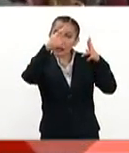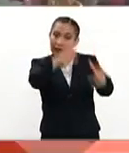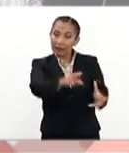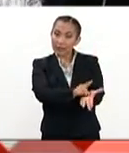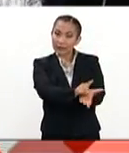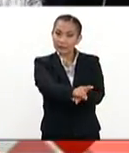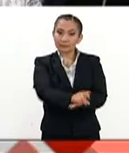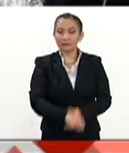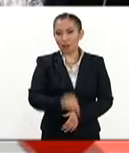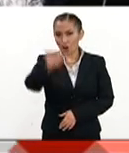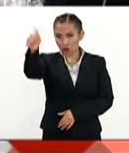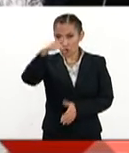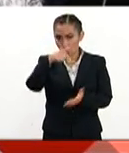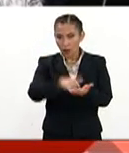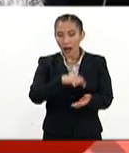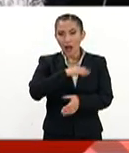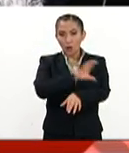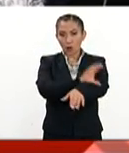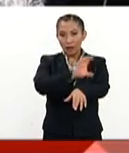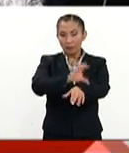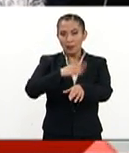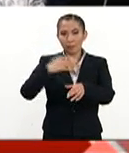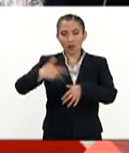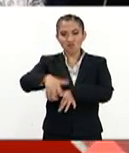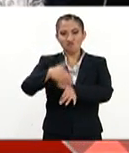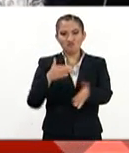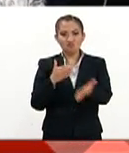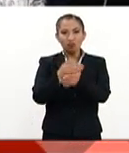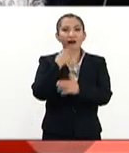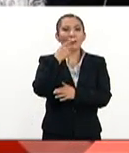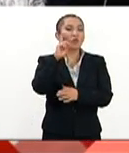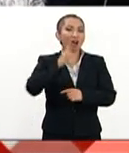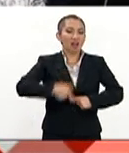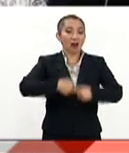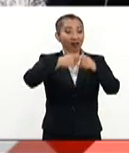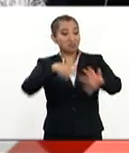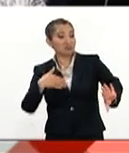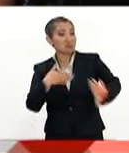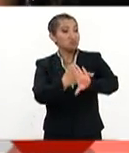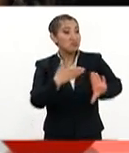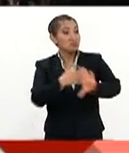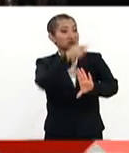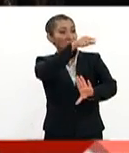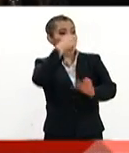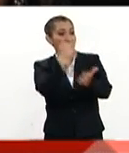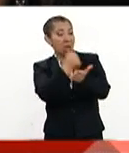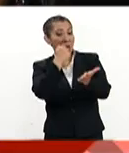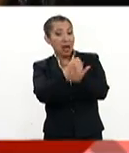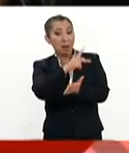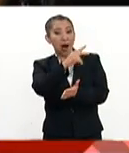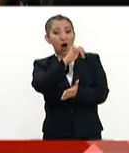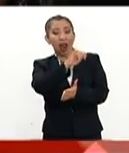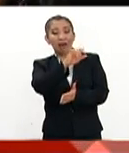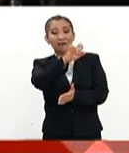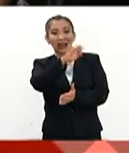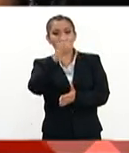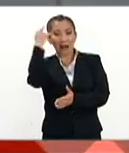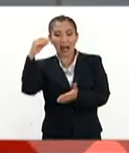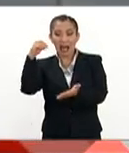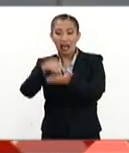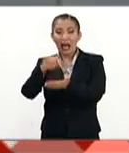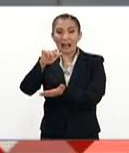derecho. En otro evento en Coajimalpa, manifestantes interrumpieron el discurso de Sheinbaum acusando al partido de imponer a Paola Félix como candidata a la